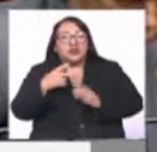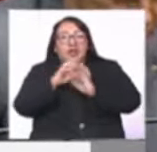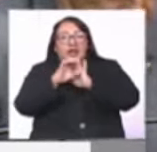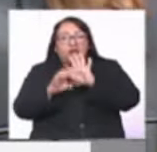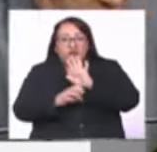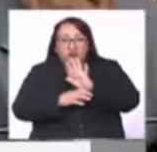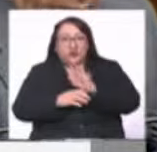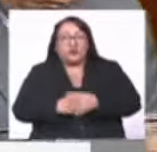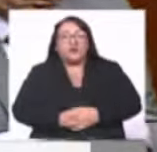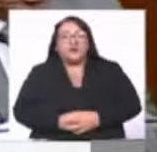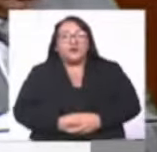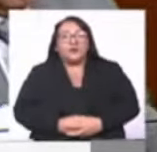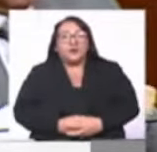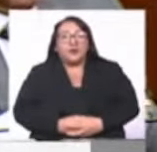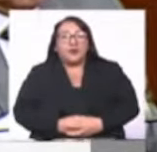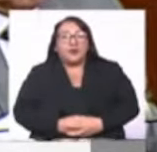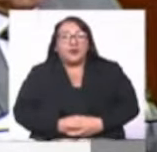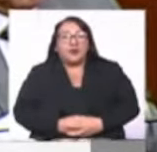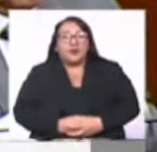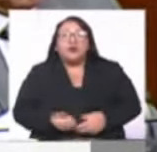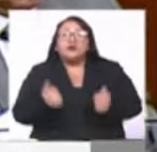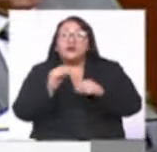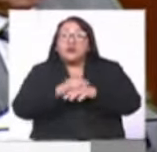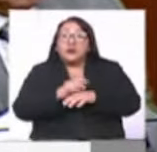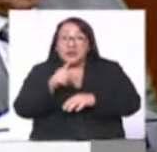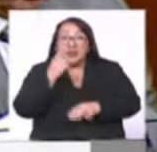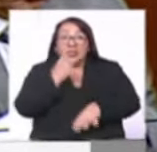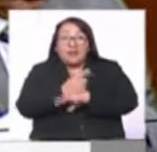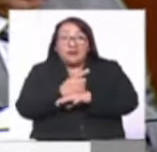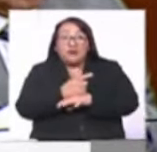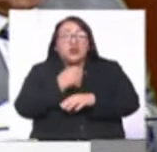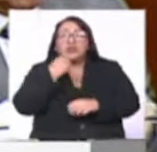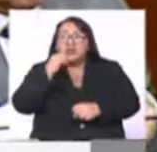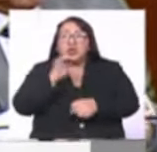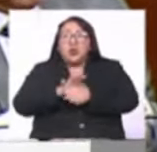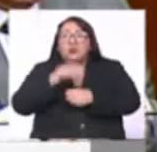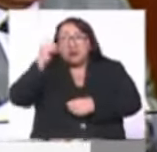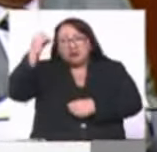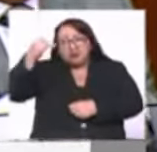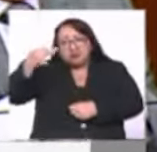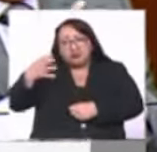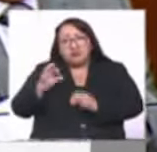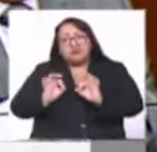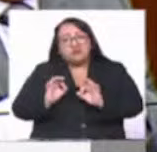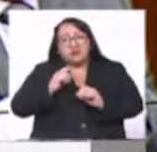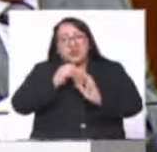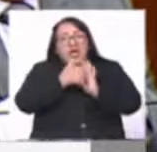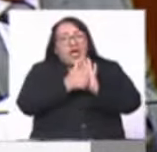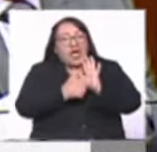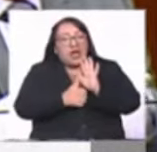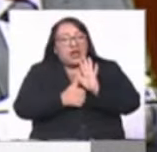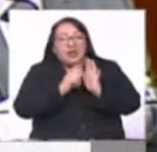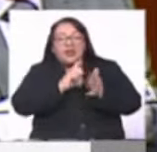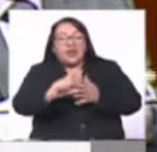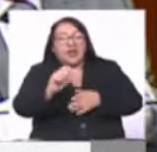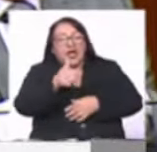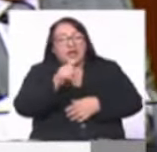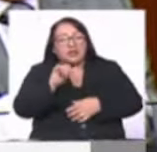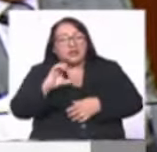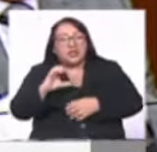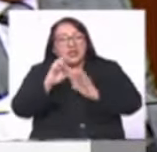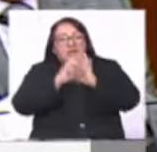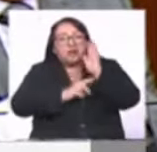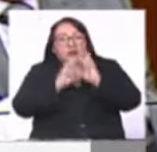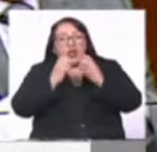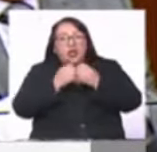constitución política dado que dicha denuncia cumple con todos los requisitos ul ados en los literales A y C del artículo 89 del